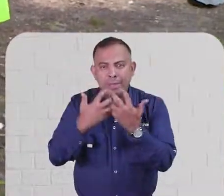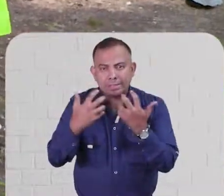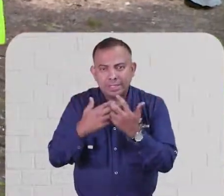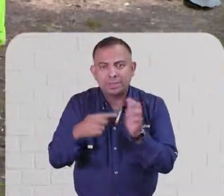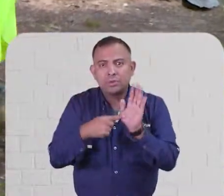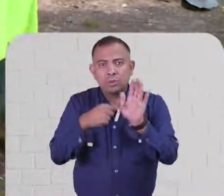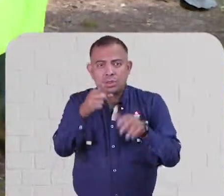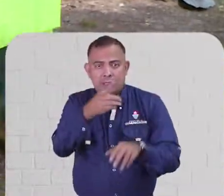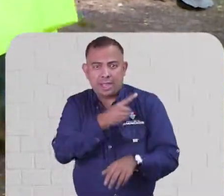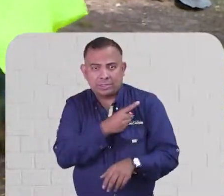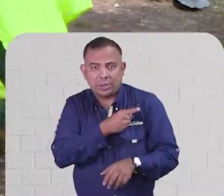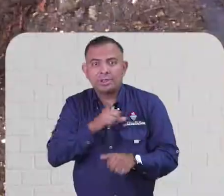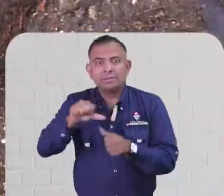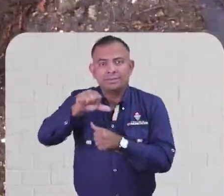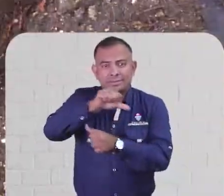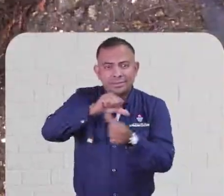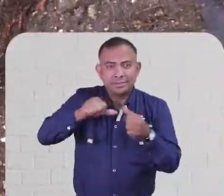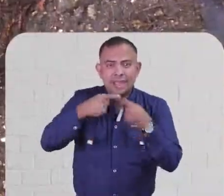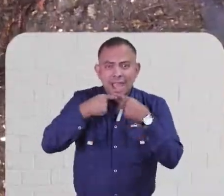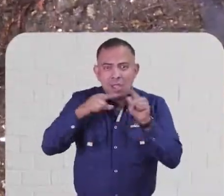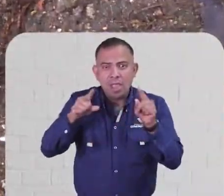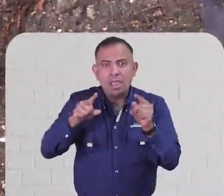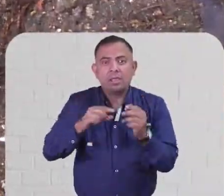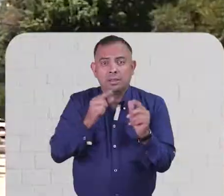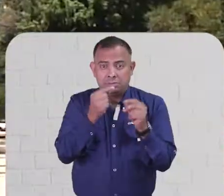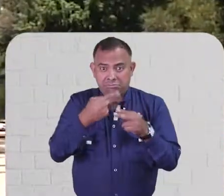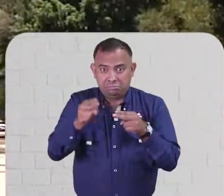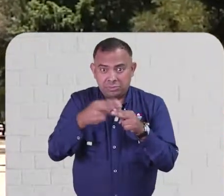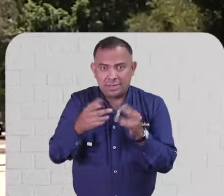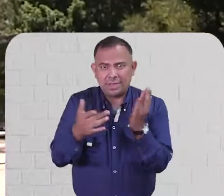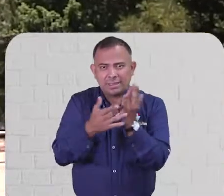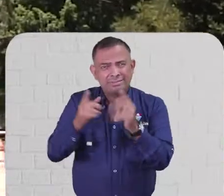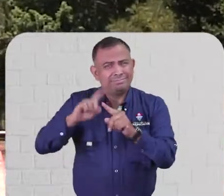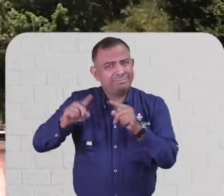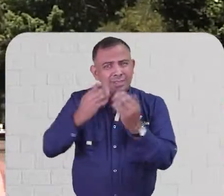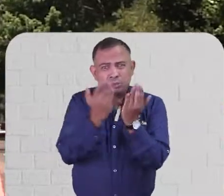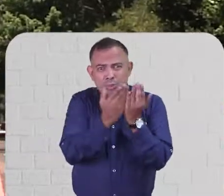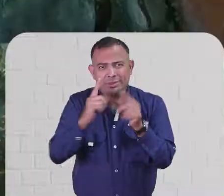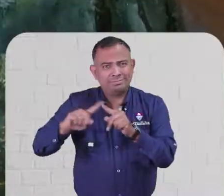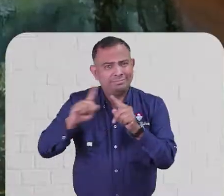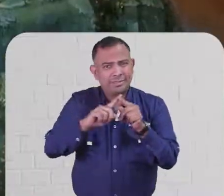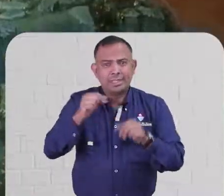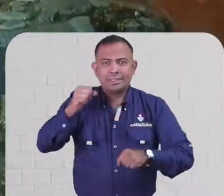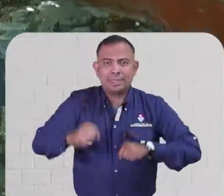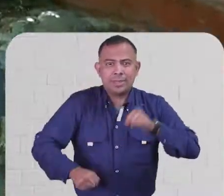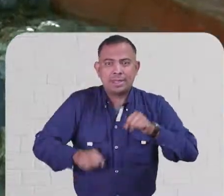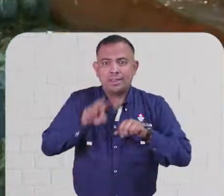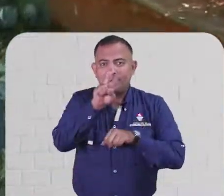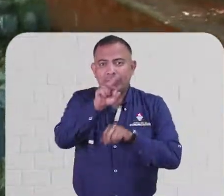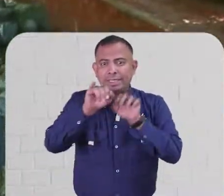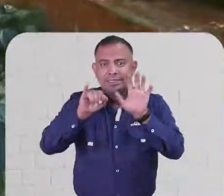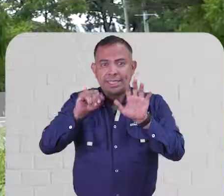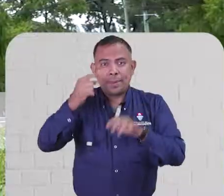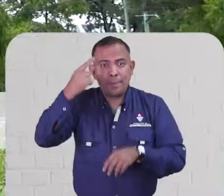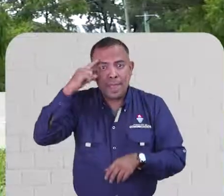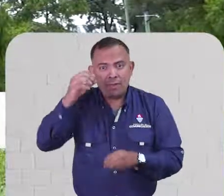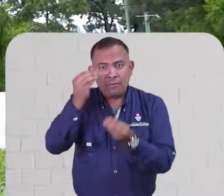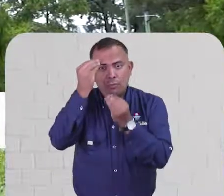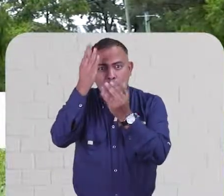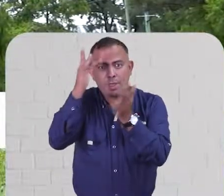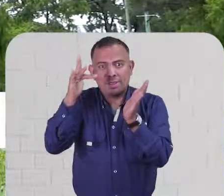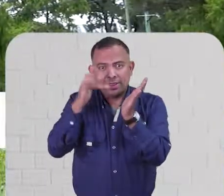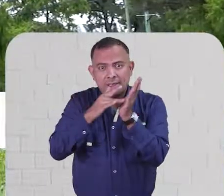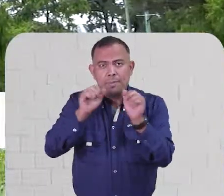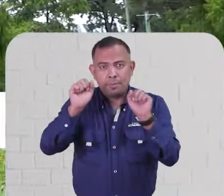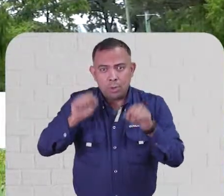empresas dedicadas al medio ambiente. La convocatoria permanecerá abierta hasta el próximo 26 de septiembre. Para